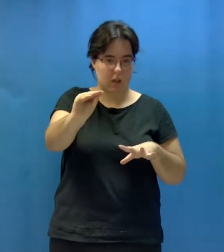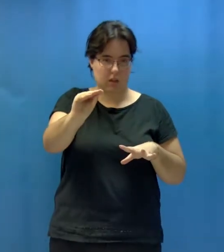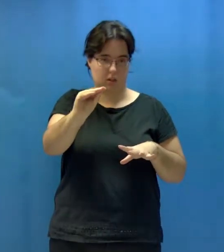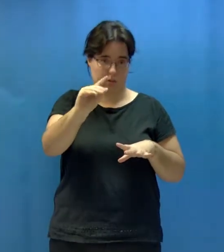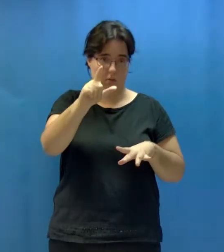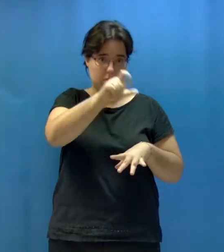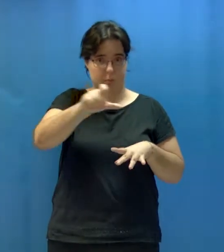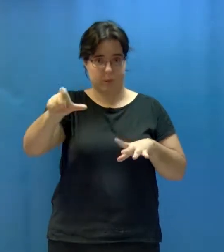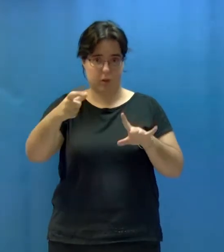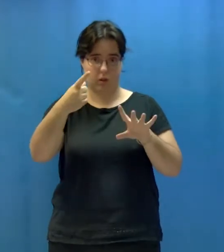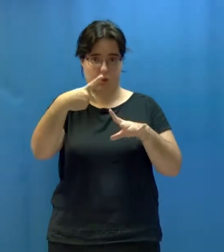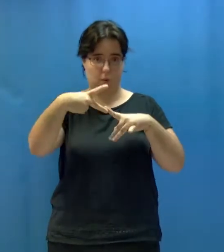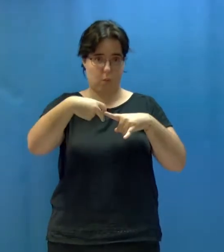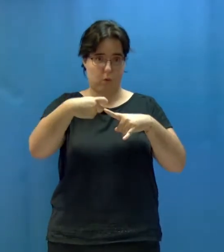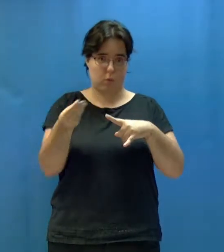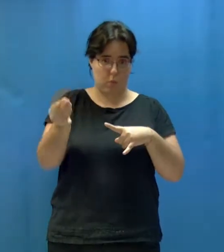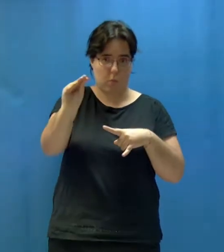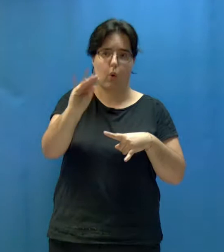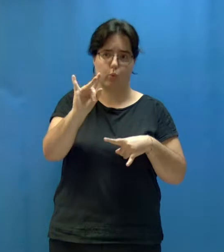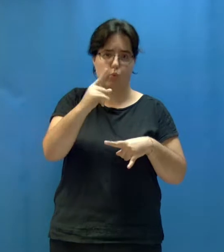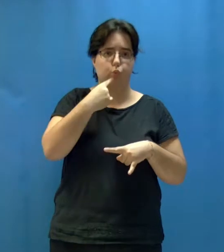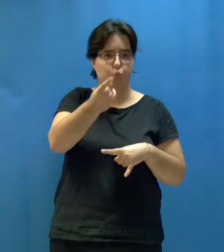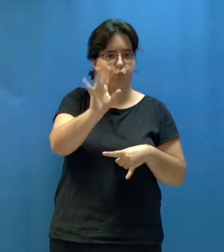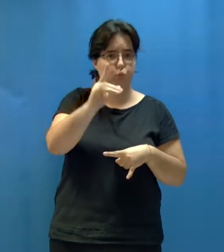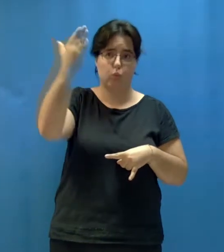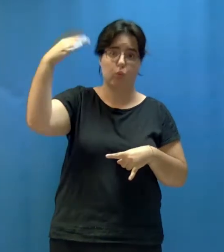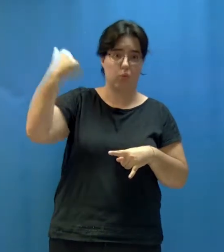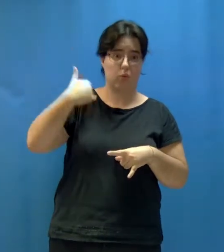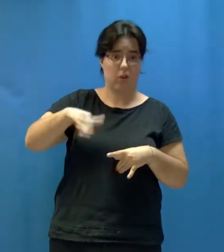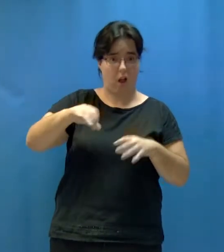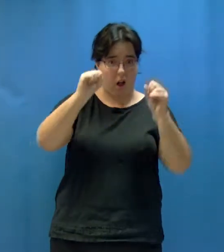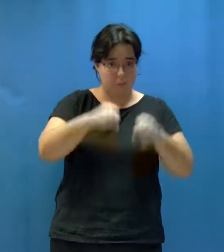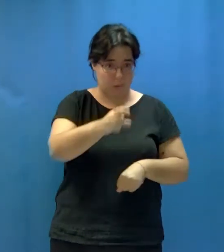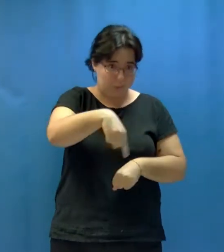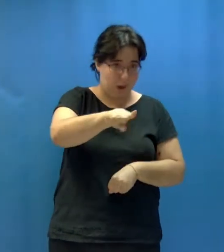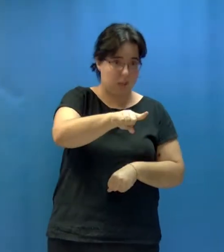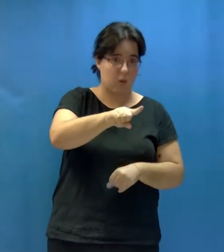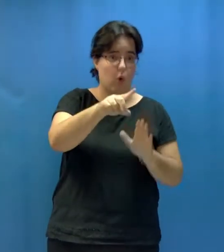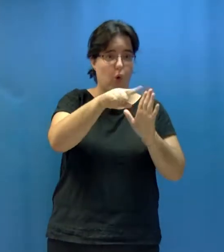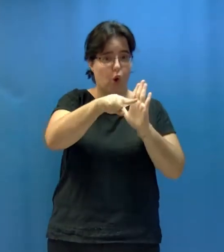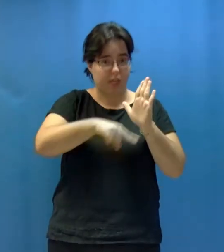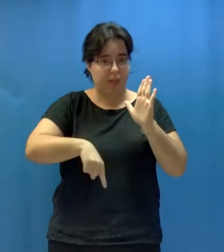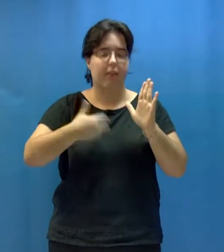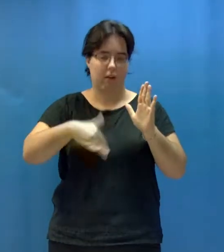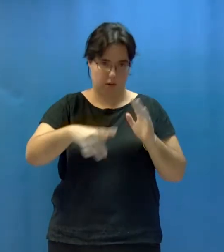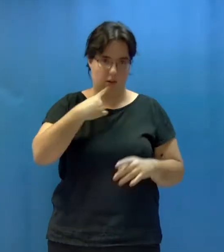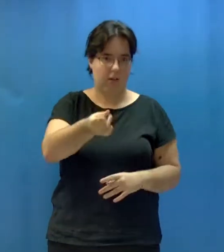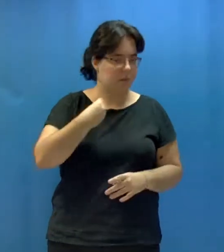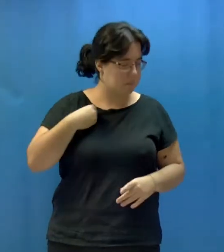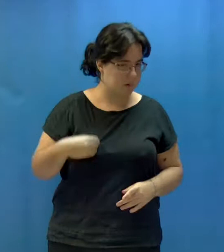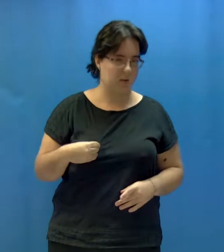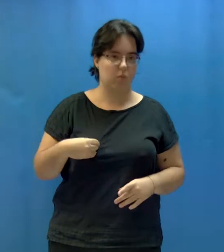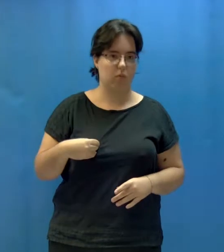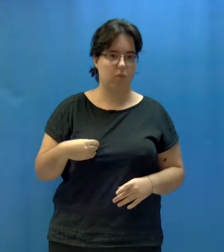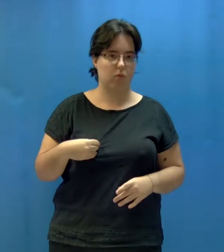castellonenses. Y, por supuesto que lo dijimos ya entonces cuando aprobaron ustedes las ordenanzas fiscales. Ya lo